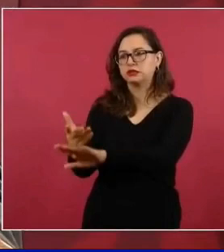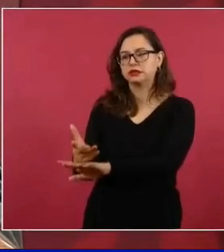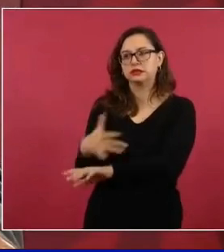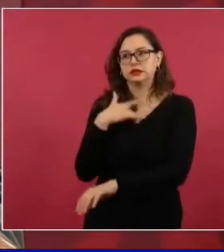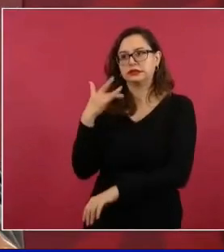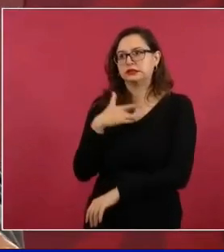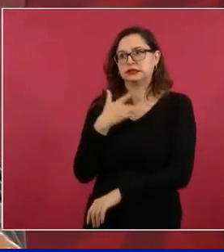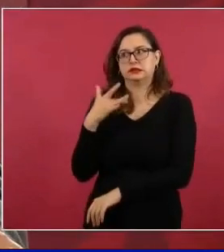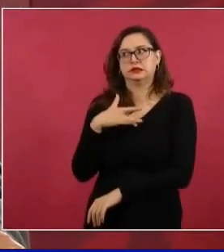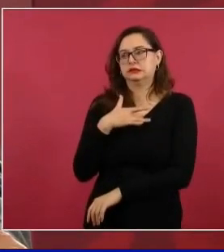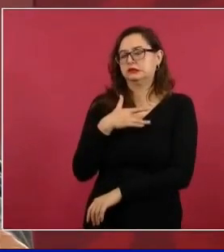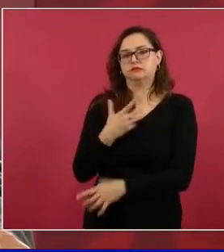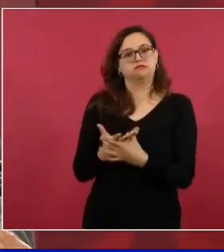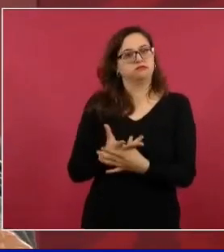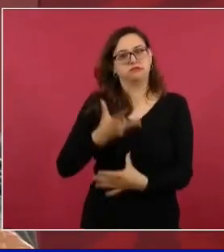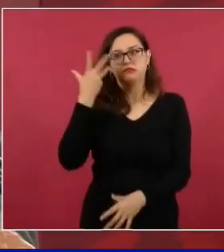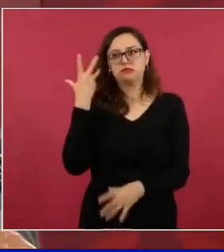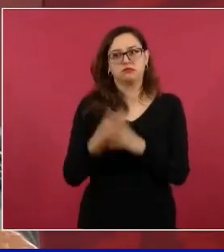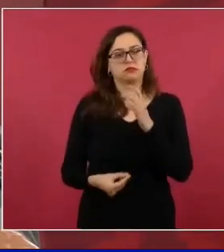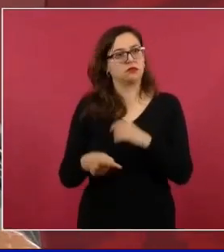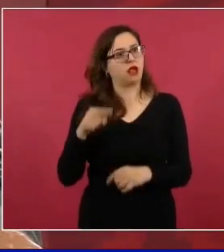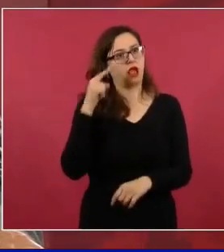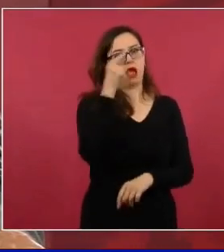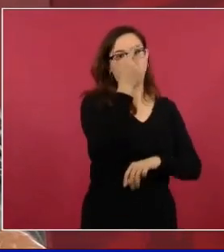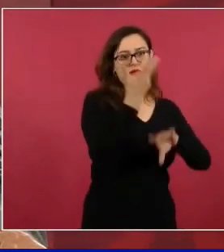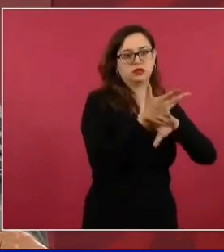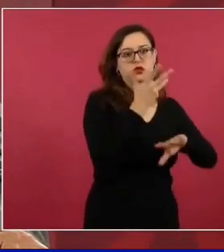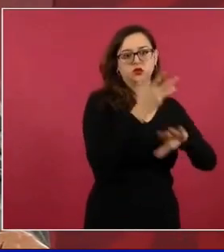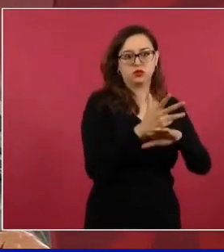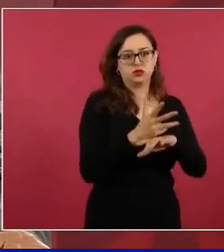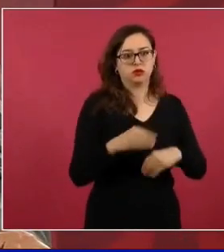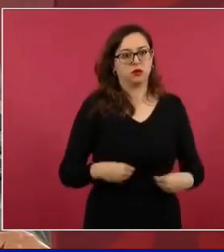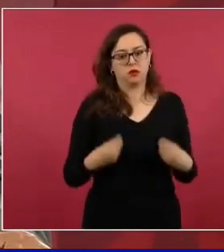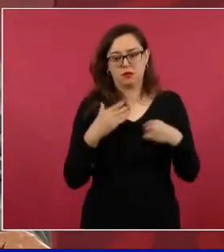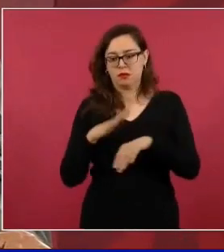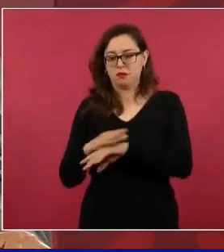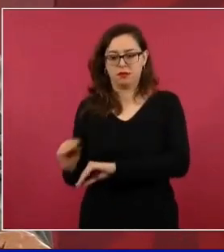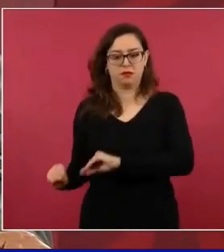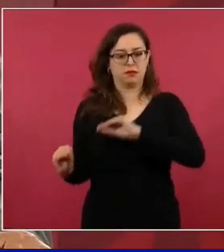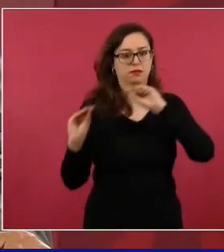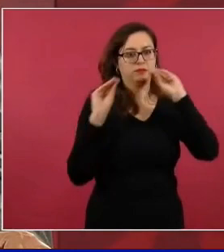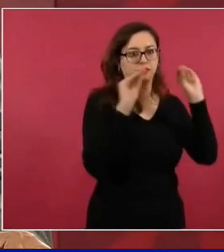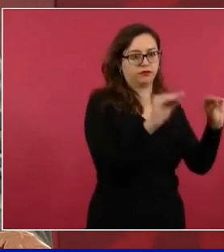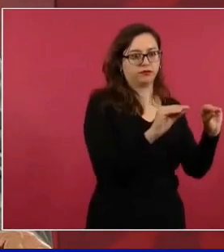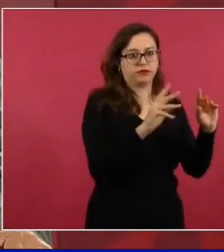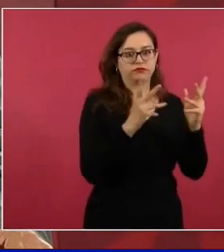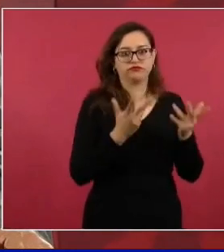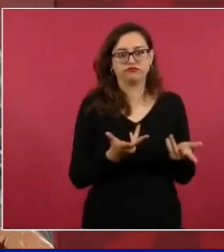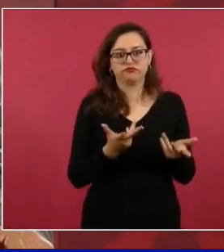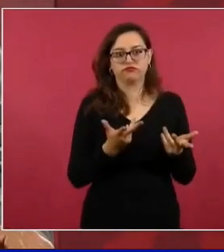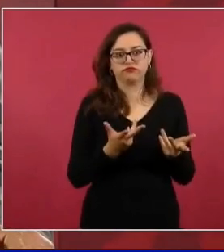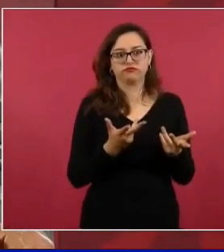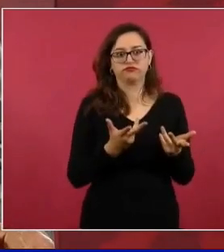Estados Unidos, porque allá los encarcelaban y estuvieron mucho tiempo en la